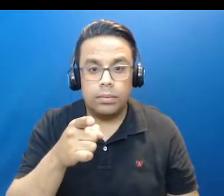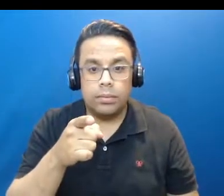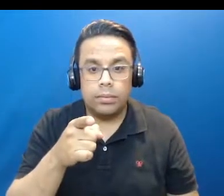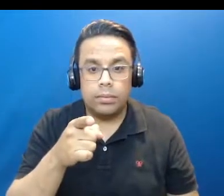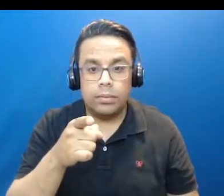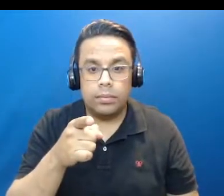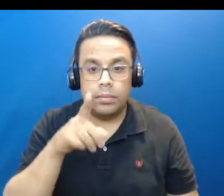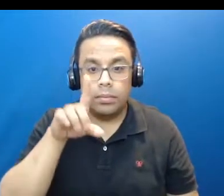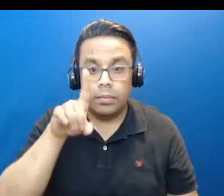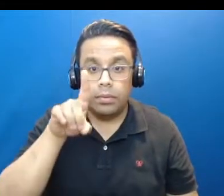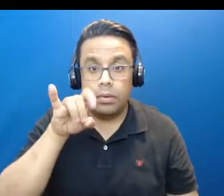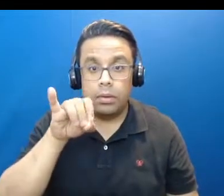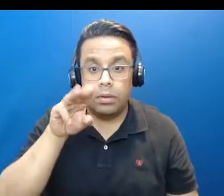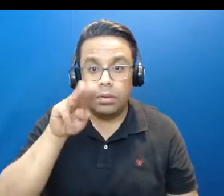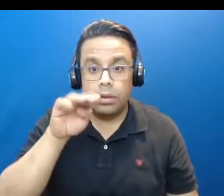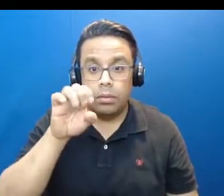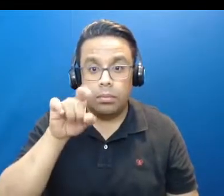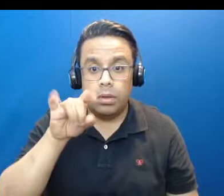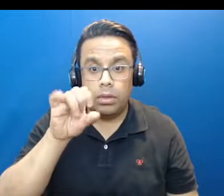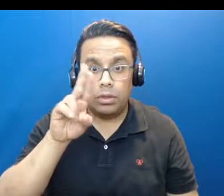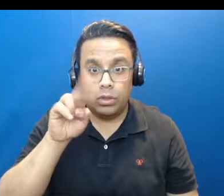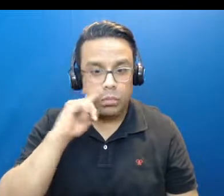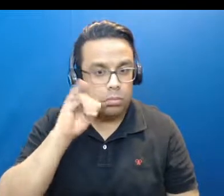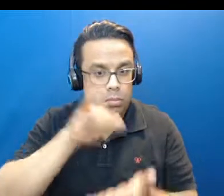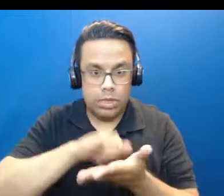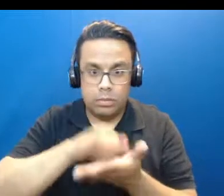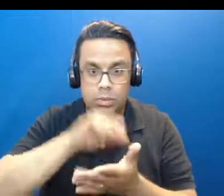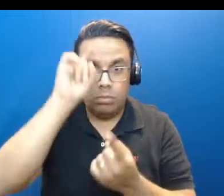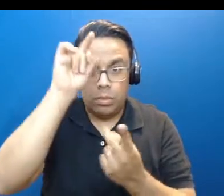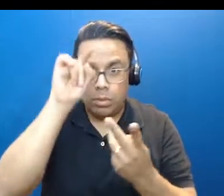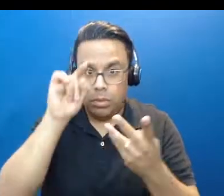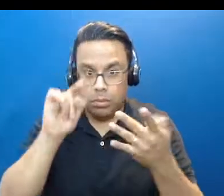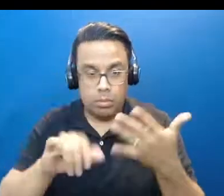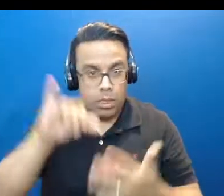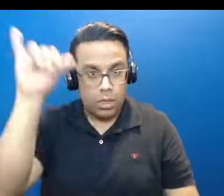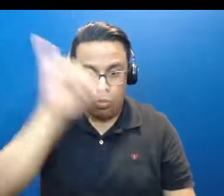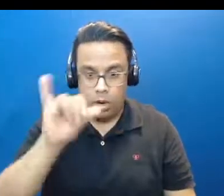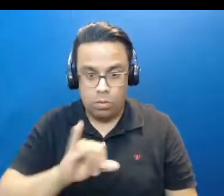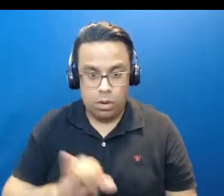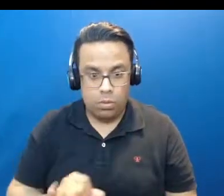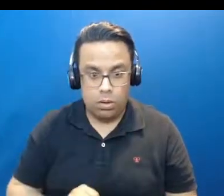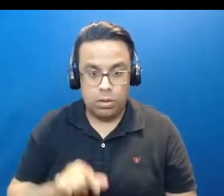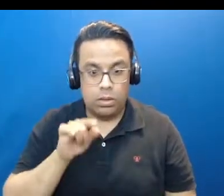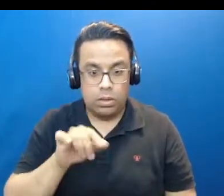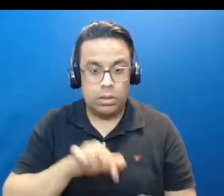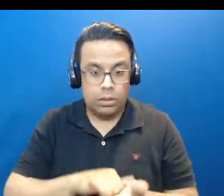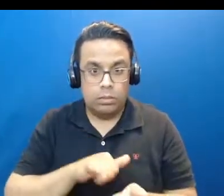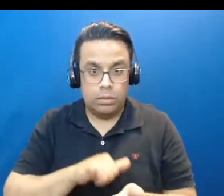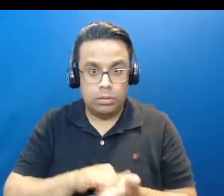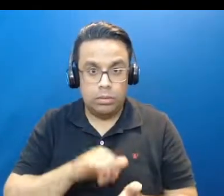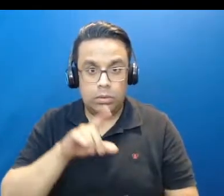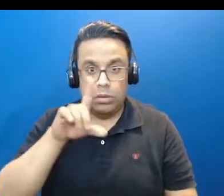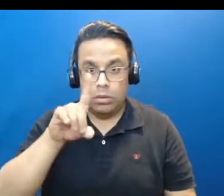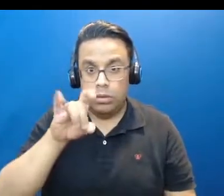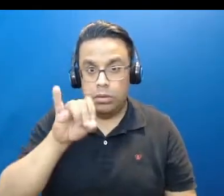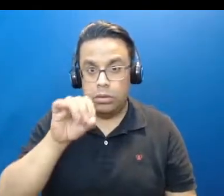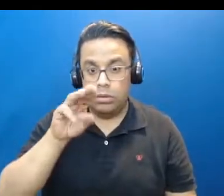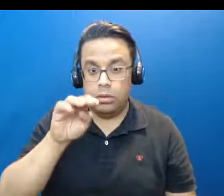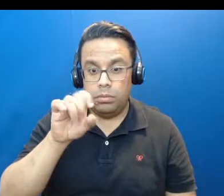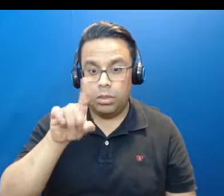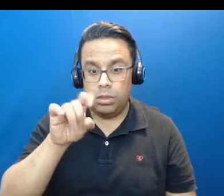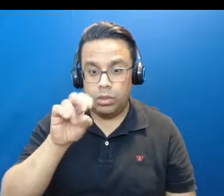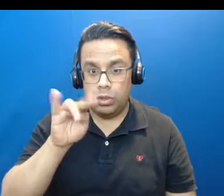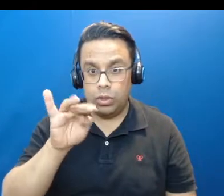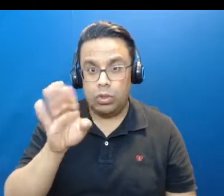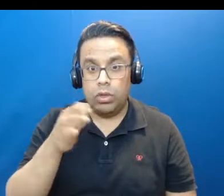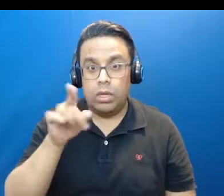desde el menú Dimension y encontramos las mismas herramientas. Tenemos acá Dimension Style y vamos